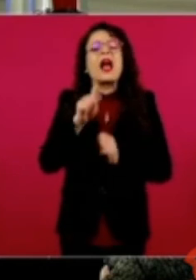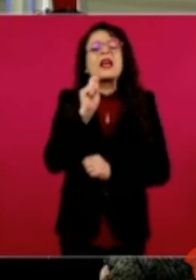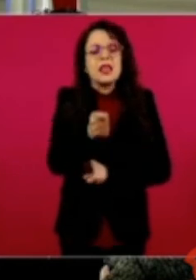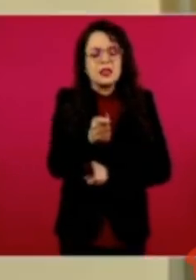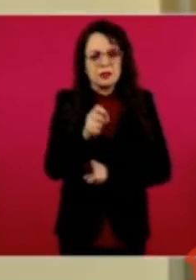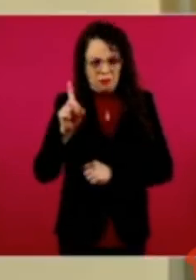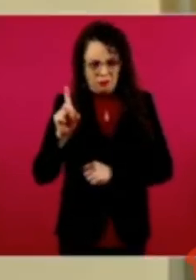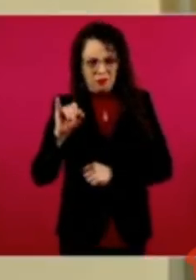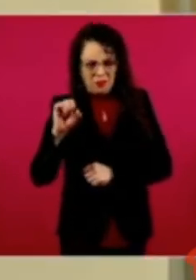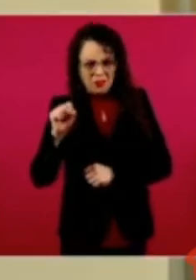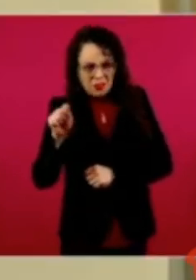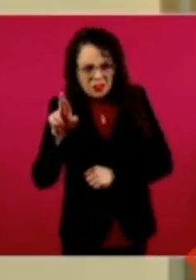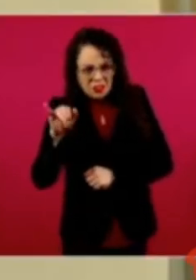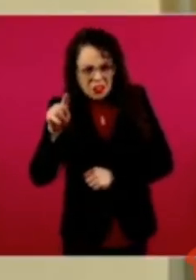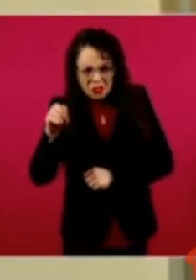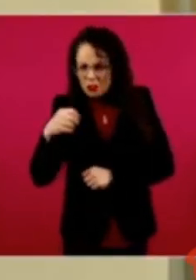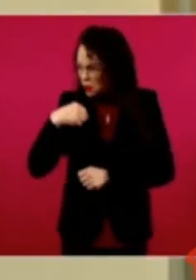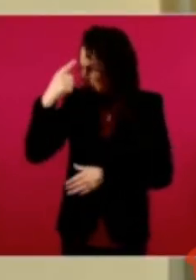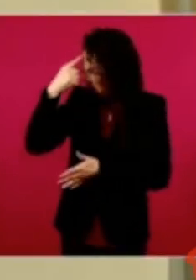Torreón,